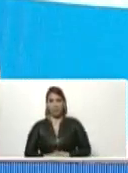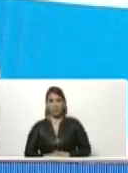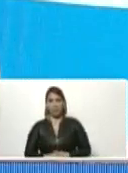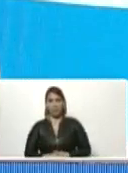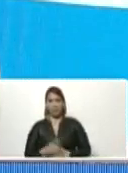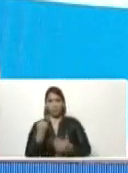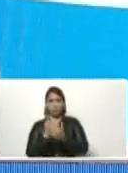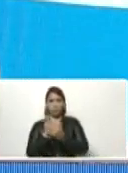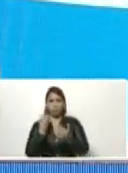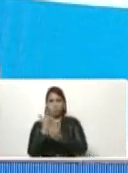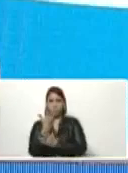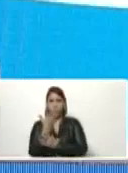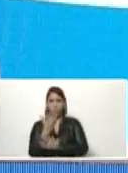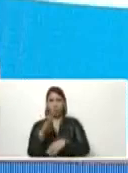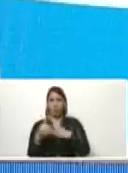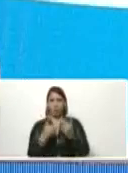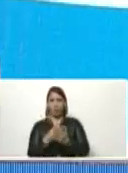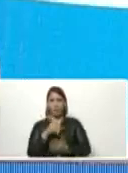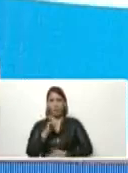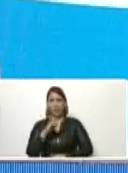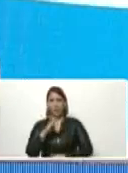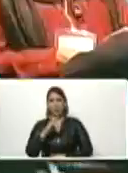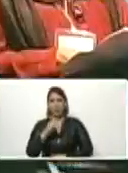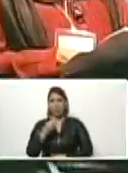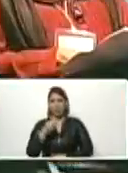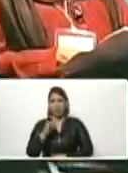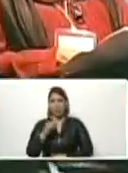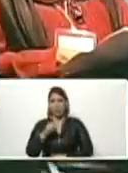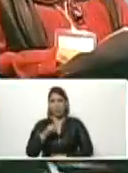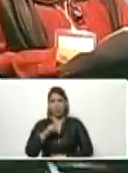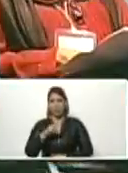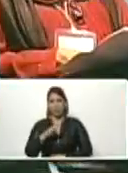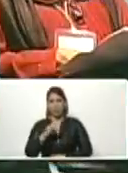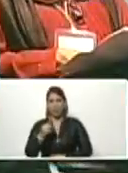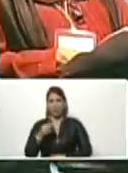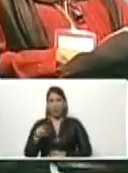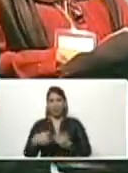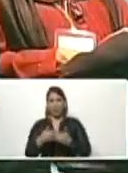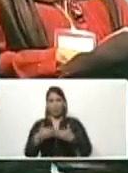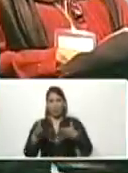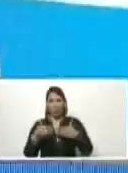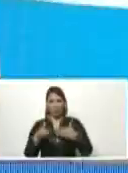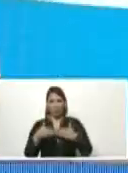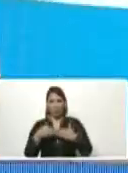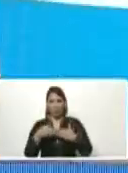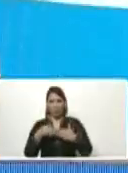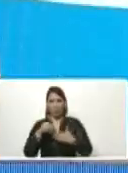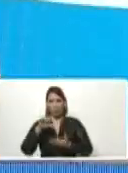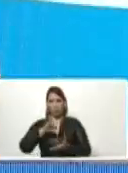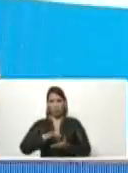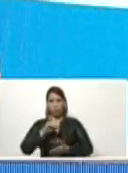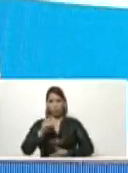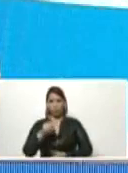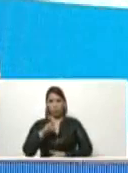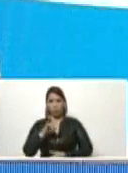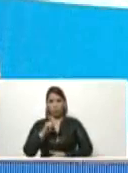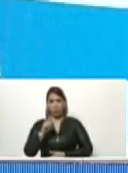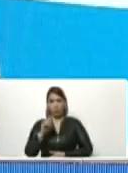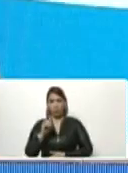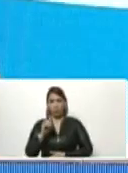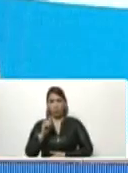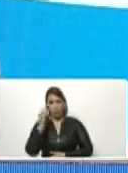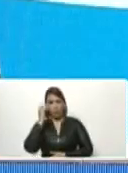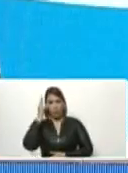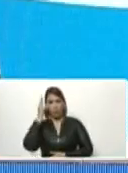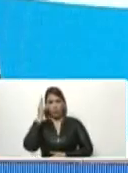volcán, hasta Pichincha, hasta las puertas de Quito. ¿Cómo fueron capaces de caminar